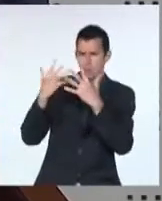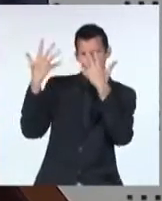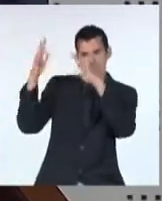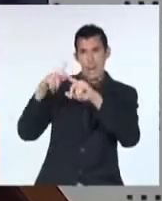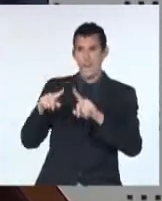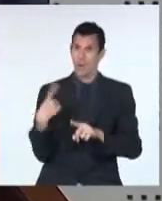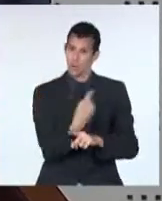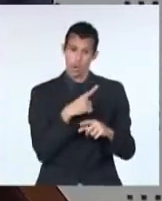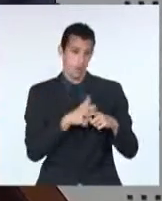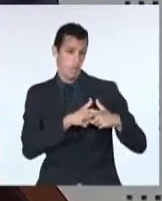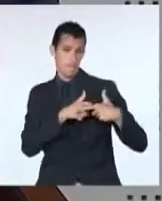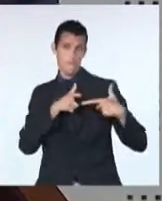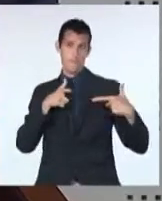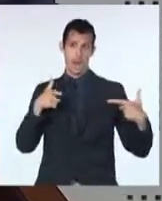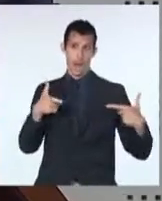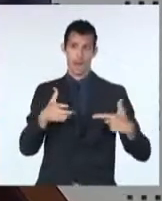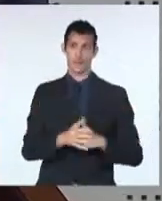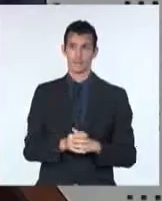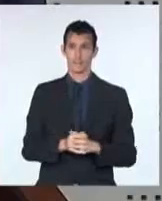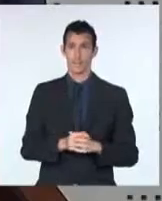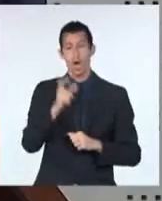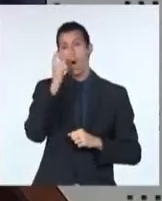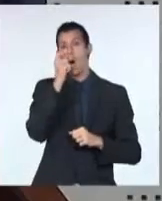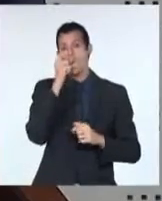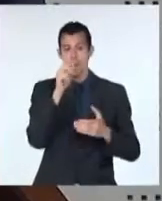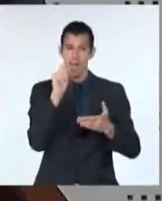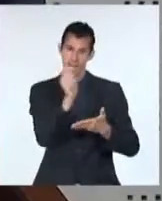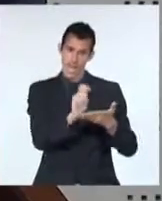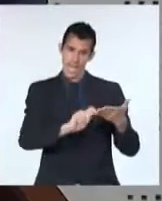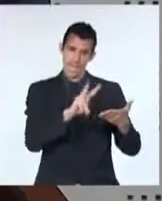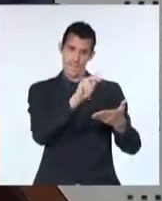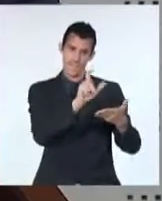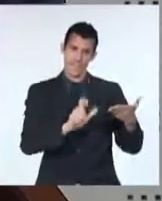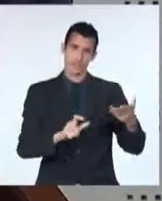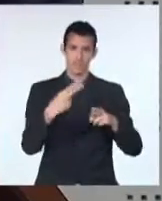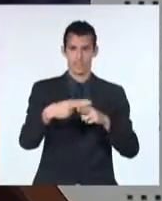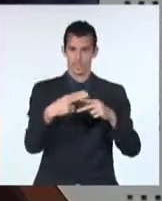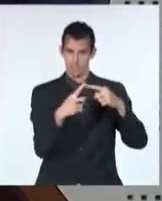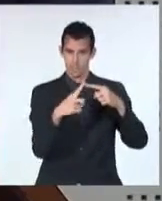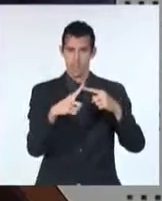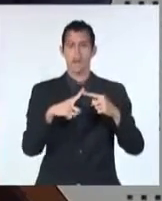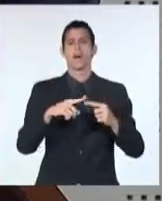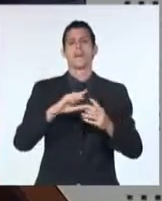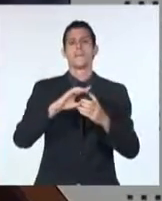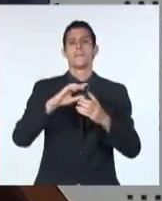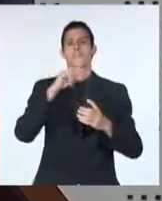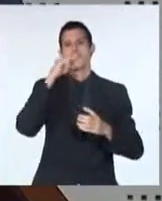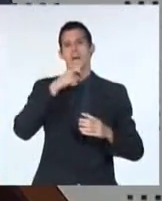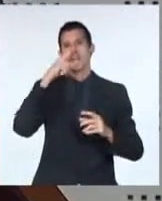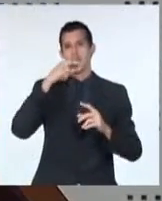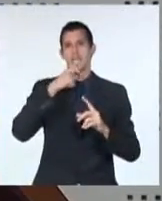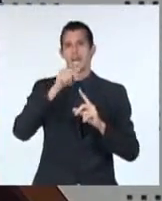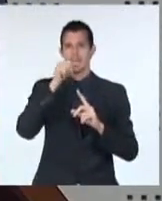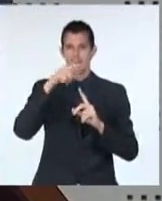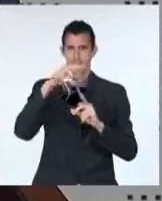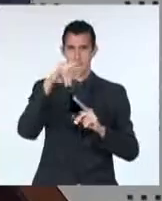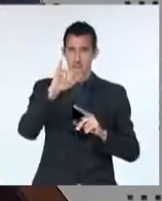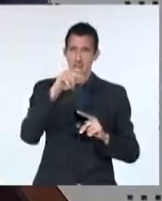de los 77 y China tiene la inmensa responsabilidad de representar en la escena